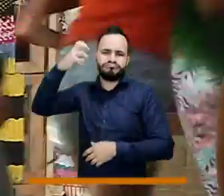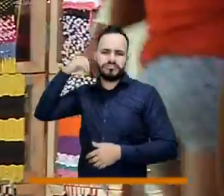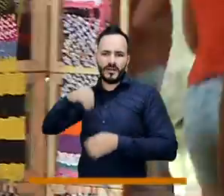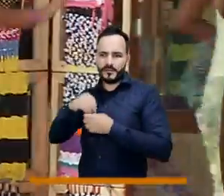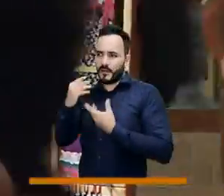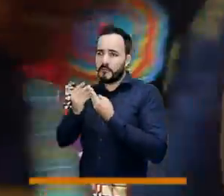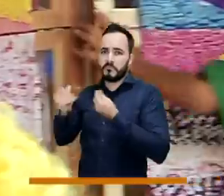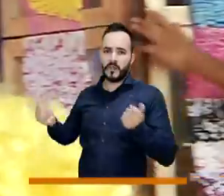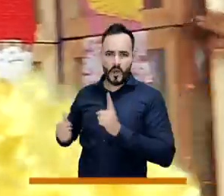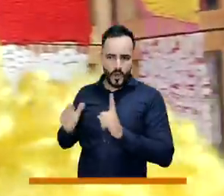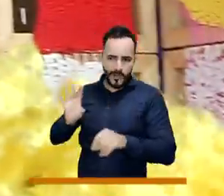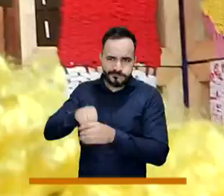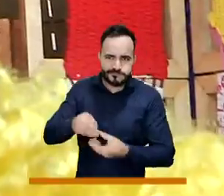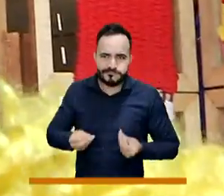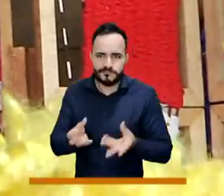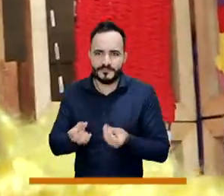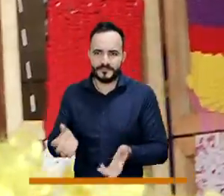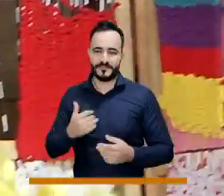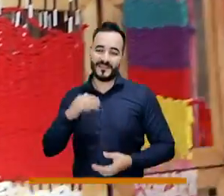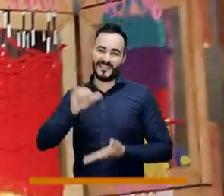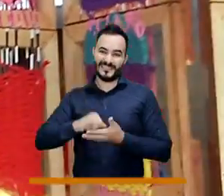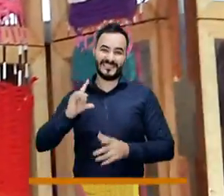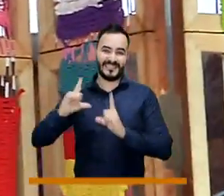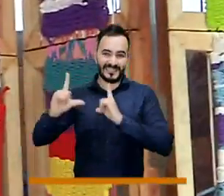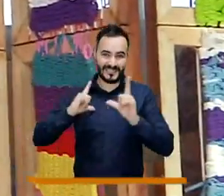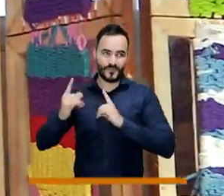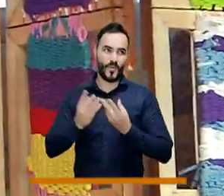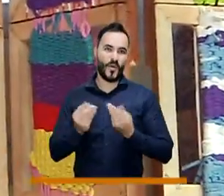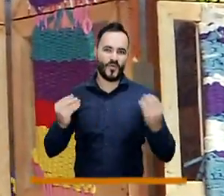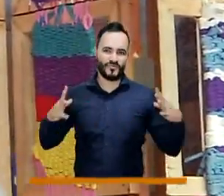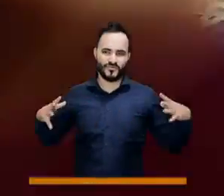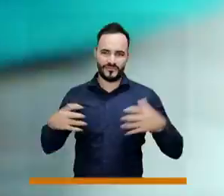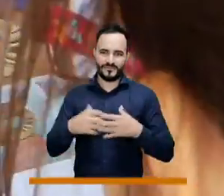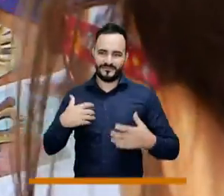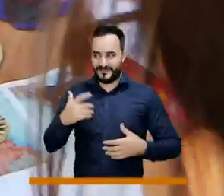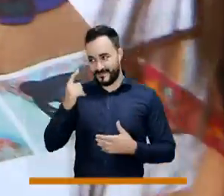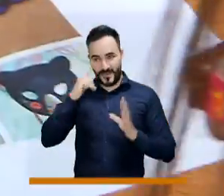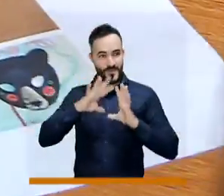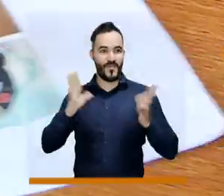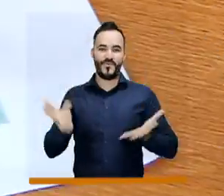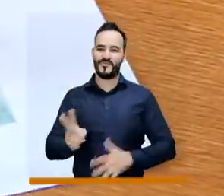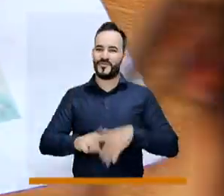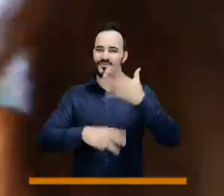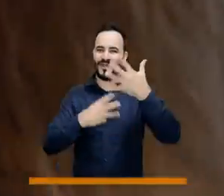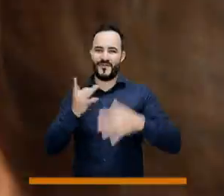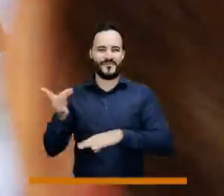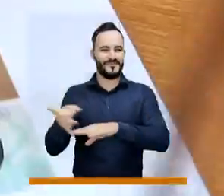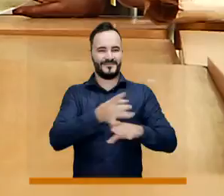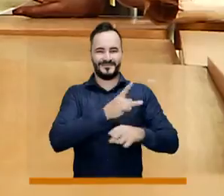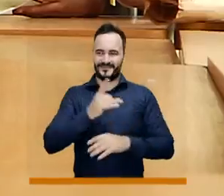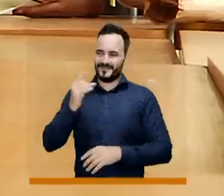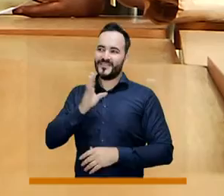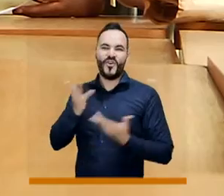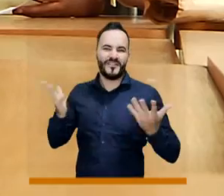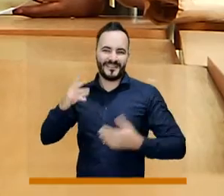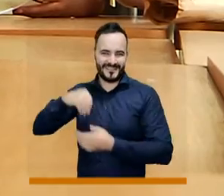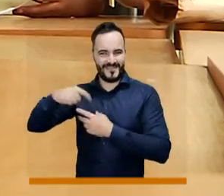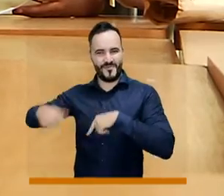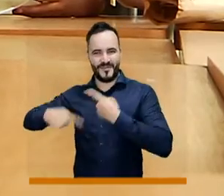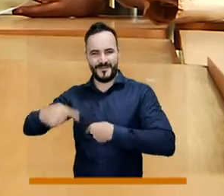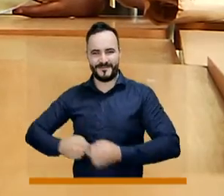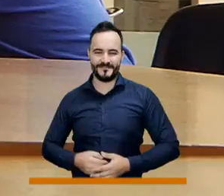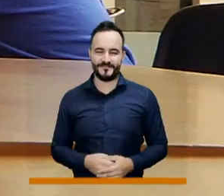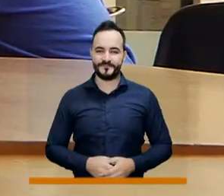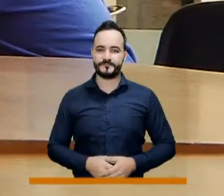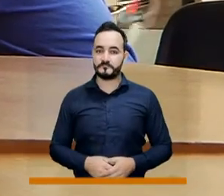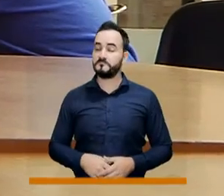donde muchos líderes de acá de la comunidad empezamos a gestar este sueño que hoy en día, como les digo, es la octava maravilla del mundo. Oiga, maravilloso. Orley, hablemos un poquito